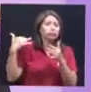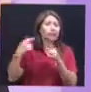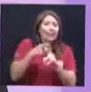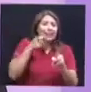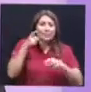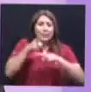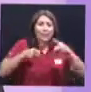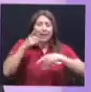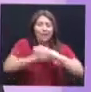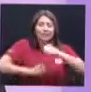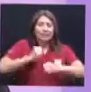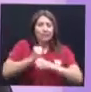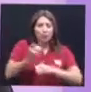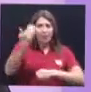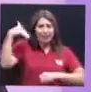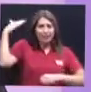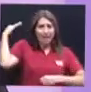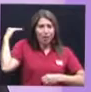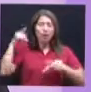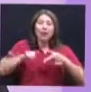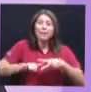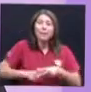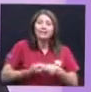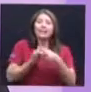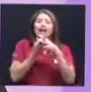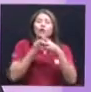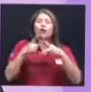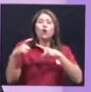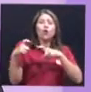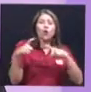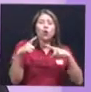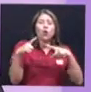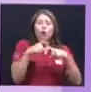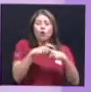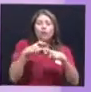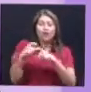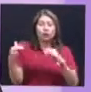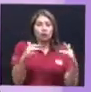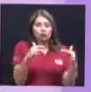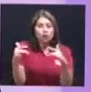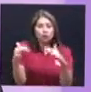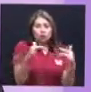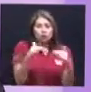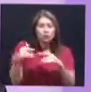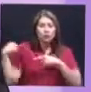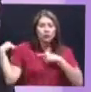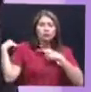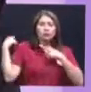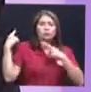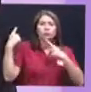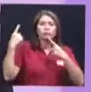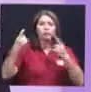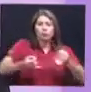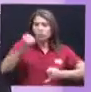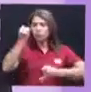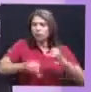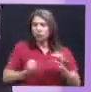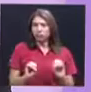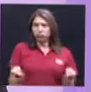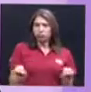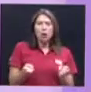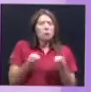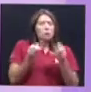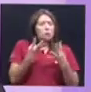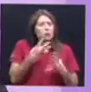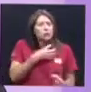desde la primera mitad del siglo pasado empezaron los conflictos en esta zona y no han terminado y es hay mucho resentimiento acumulado hay